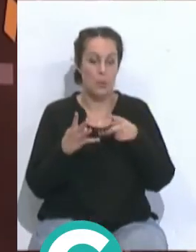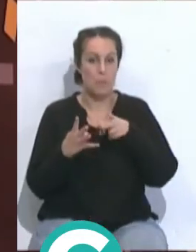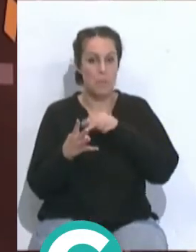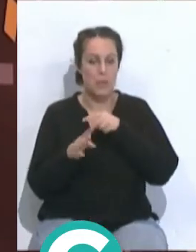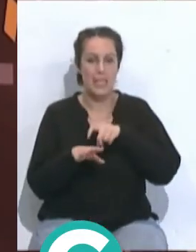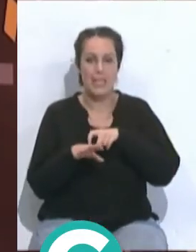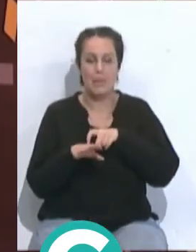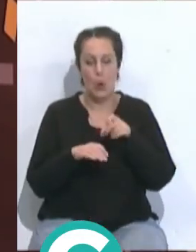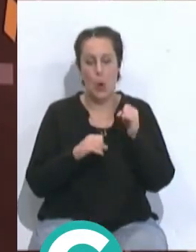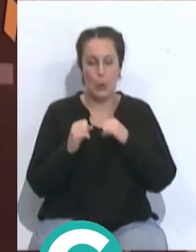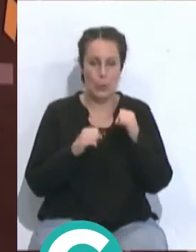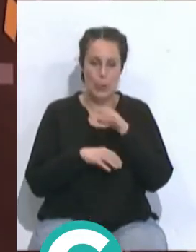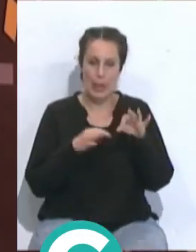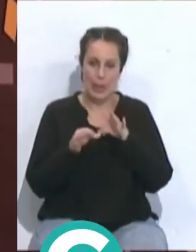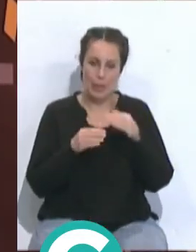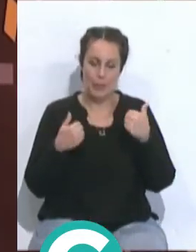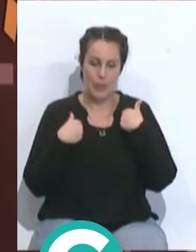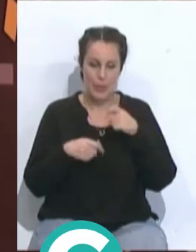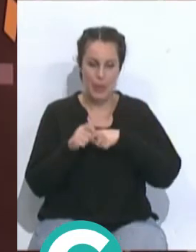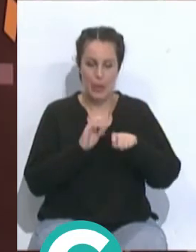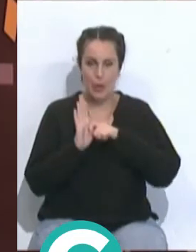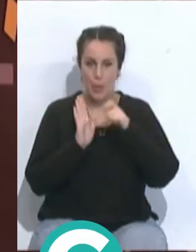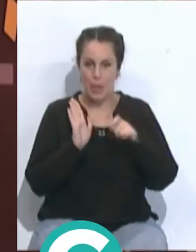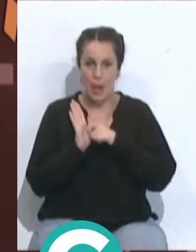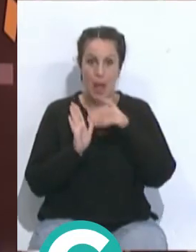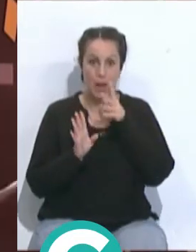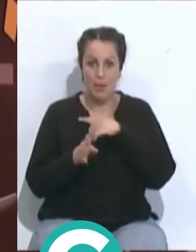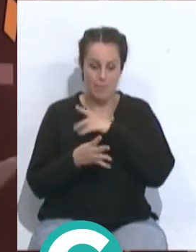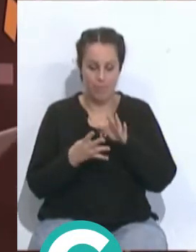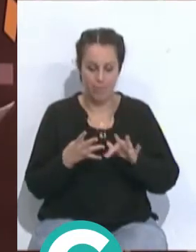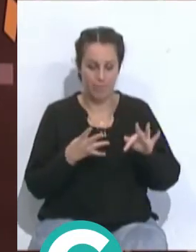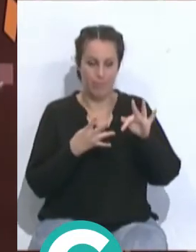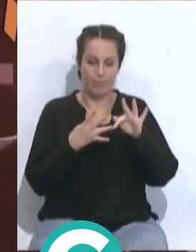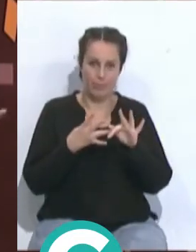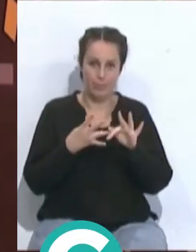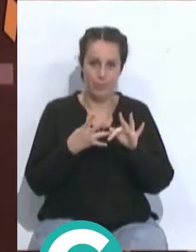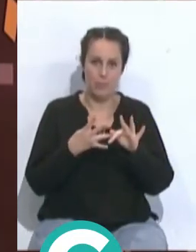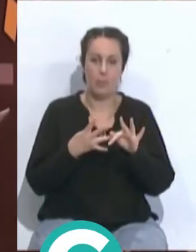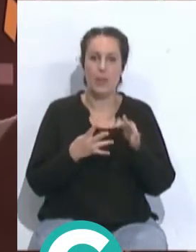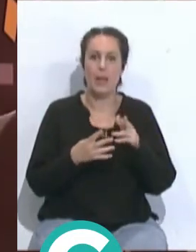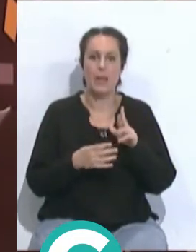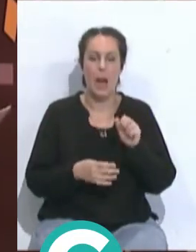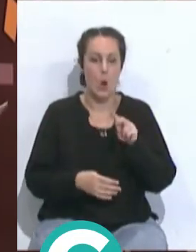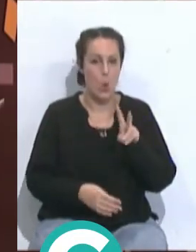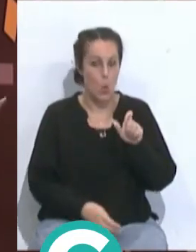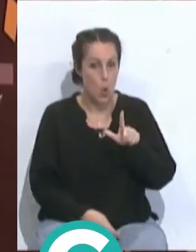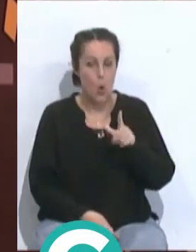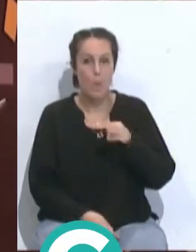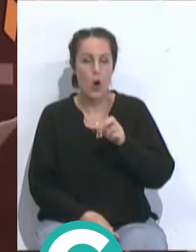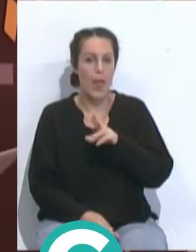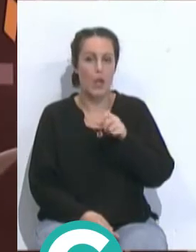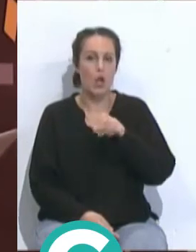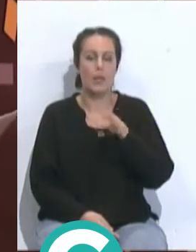la modalidad de este concurso organizado por la Asociación de Romanceros. Y vamos al puesto número 3, Raúl Moreno y Juan